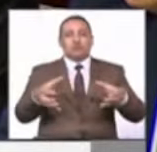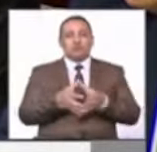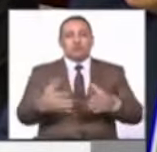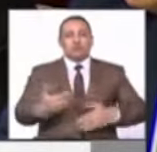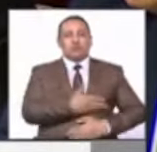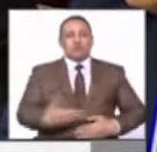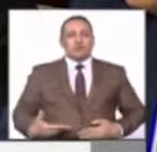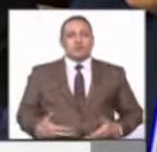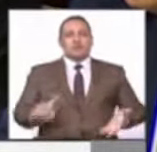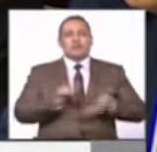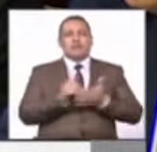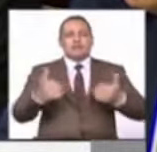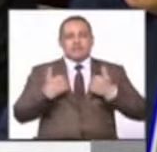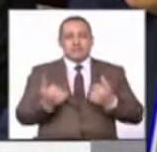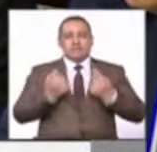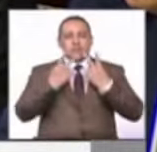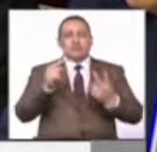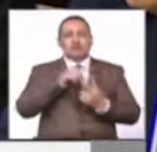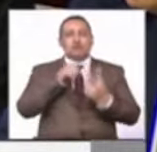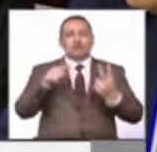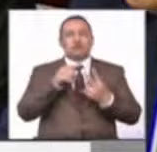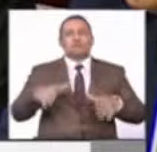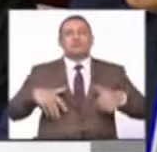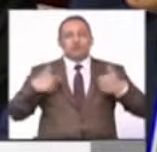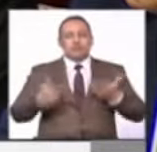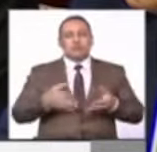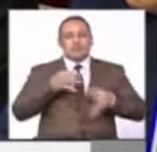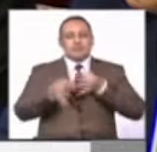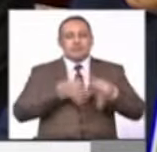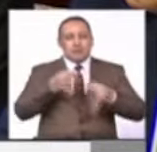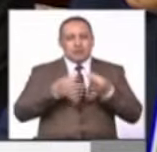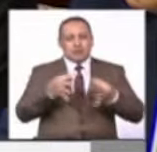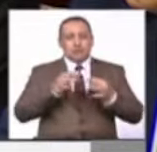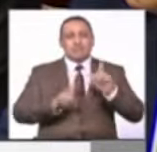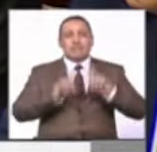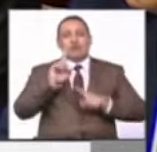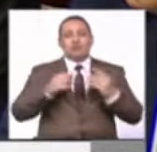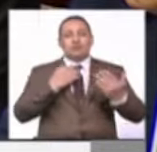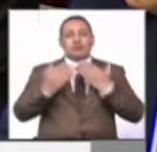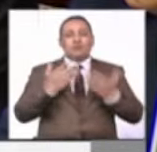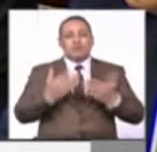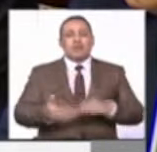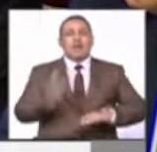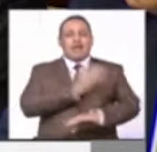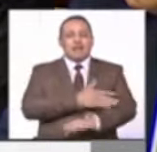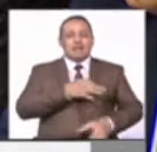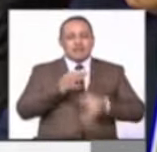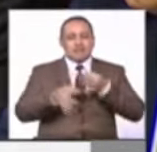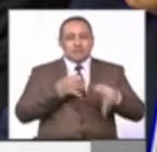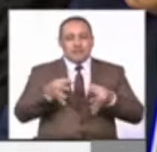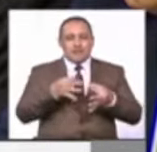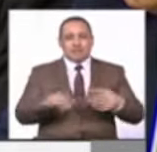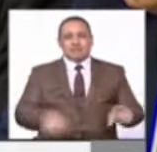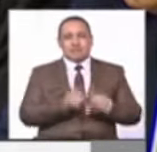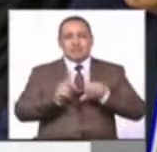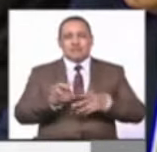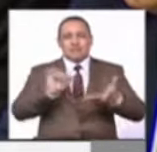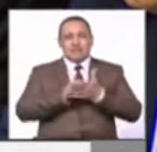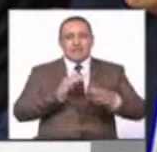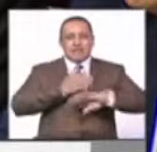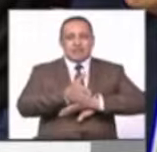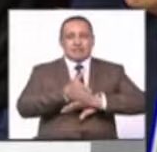Estado Existen dos posibles interpretaciones que de alguna manera ya han sido mencionadas la que